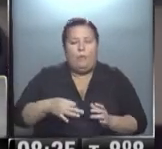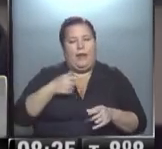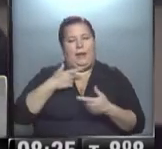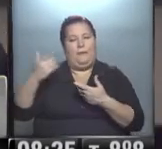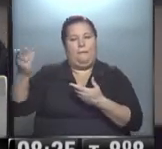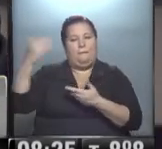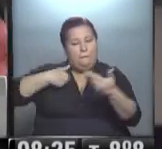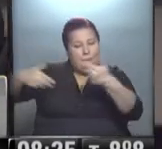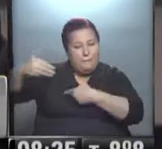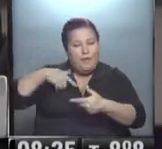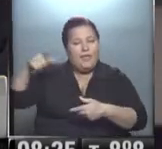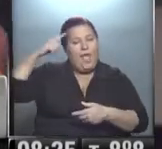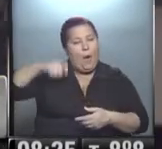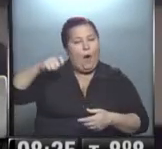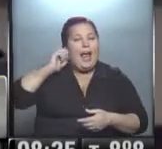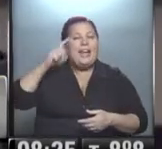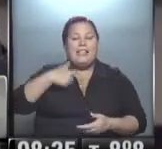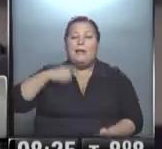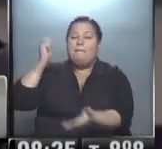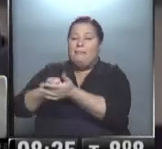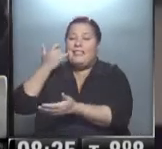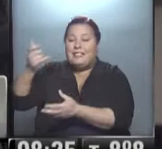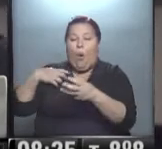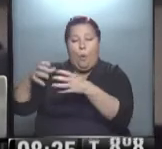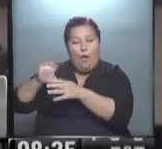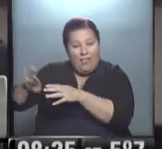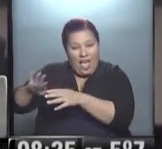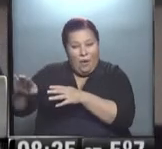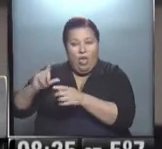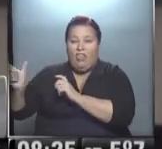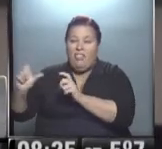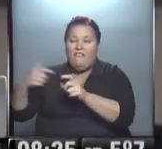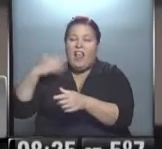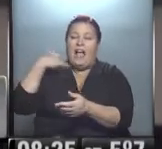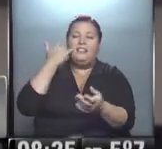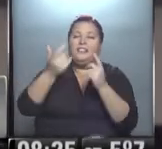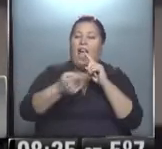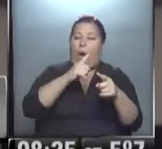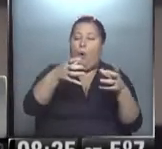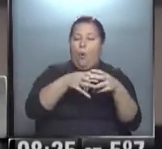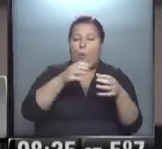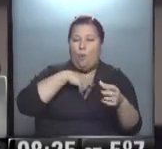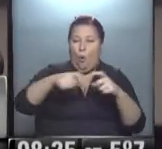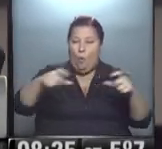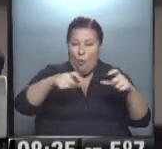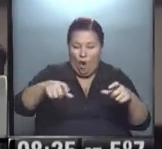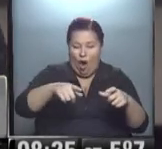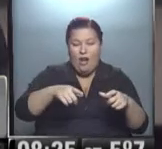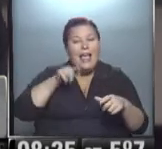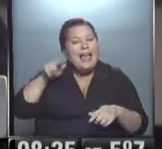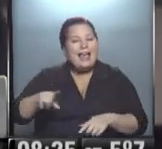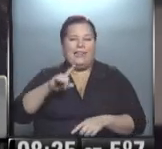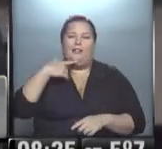demanda que está haciendo el juez griesa de pagarle ya a los fondos buitres diferenciado de lo que se hizo con respecto a los bonistas es